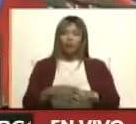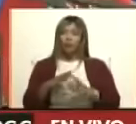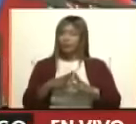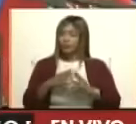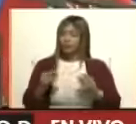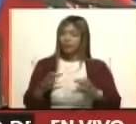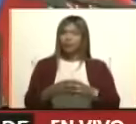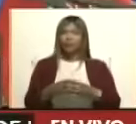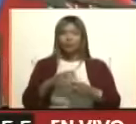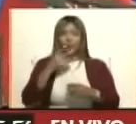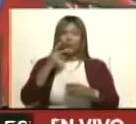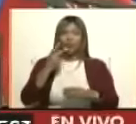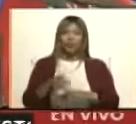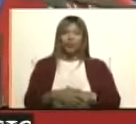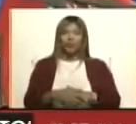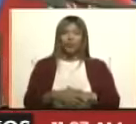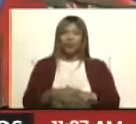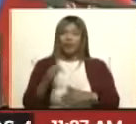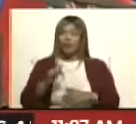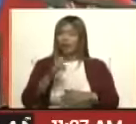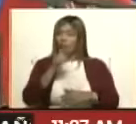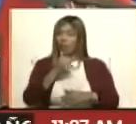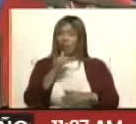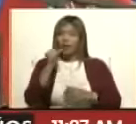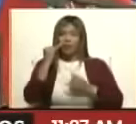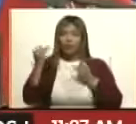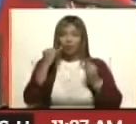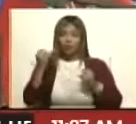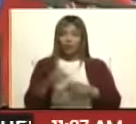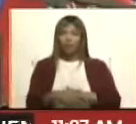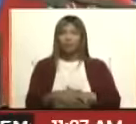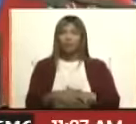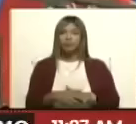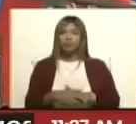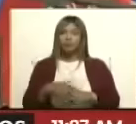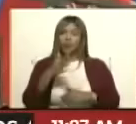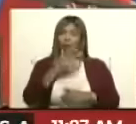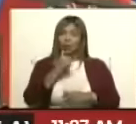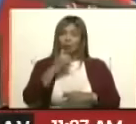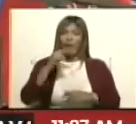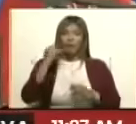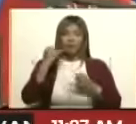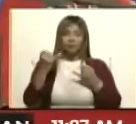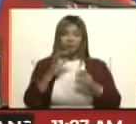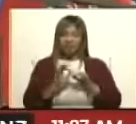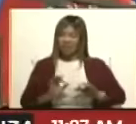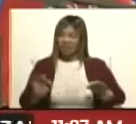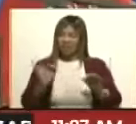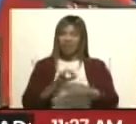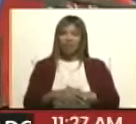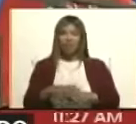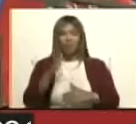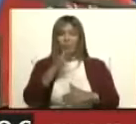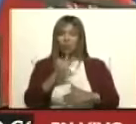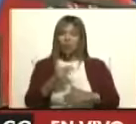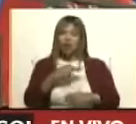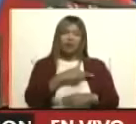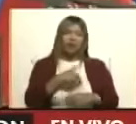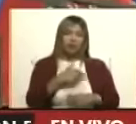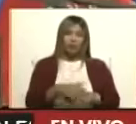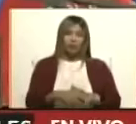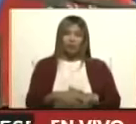partidos políticos. No, aquí no hay ideología, no hay tipo de ideología, no hay